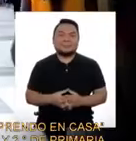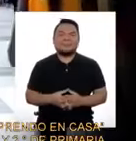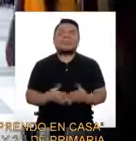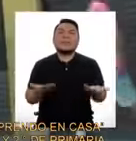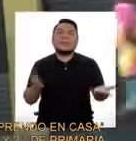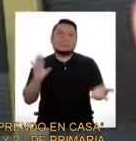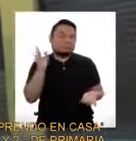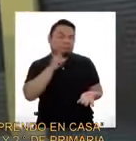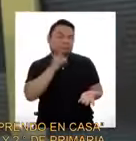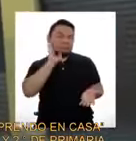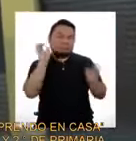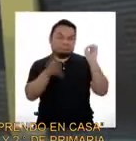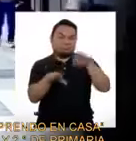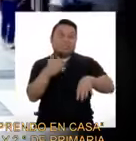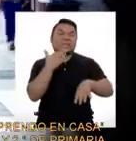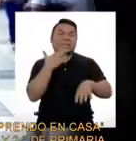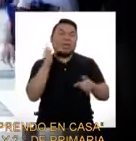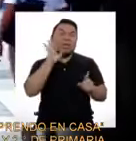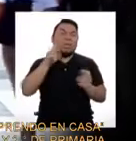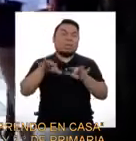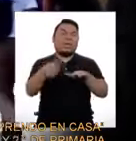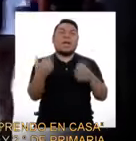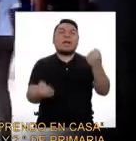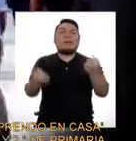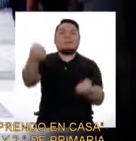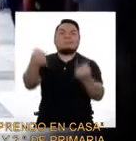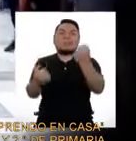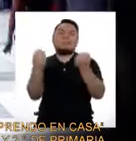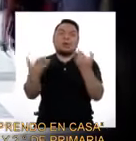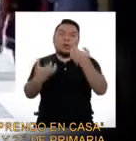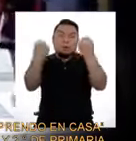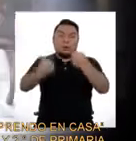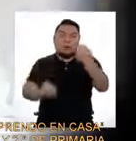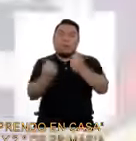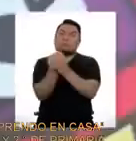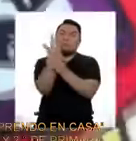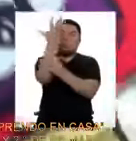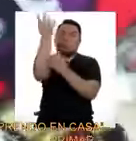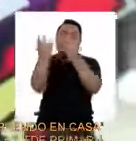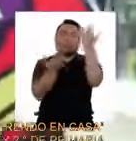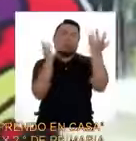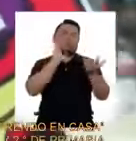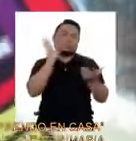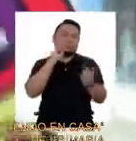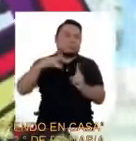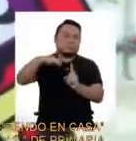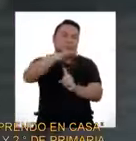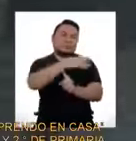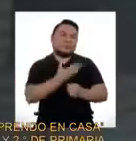Contaminan Lima los transportistas porque echan demasiado humo al medio ambiente.